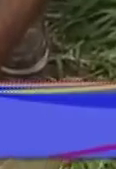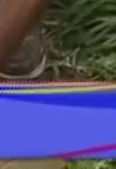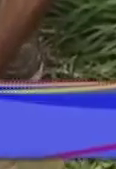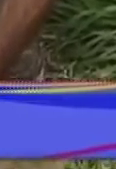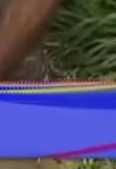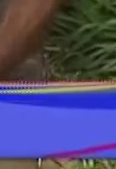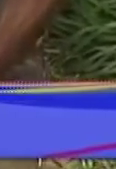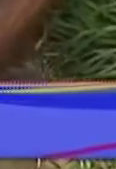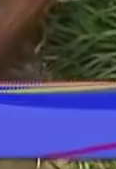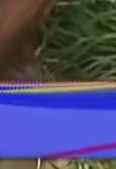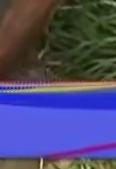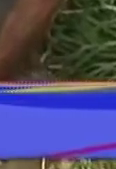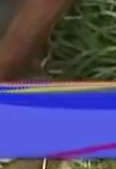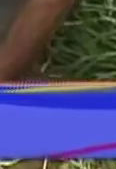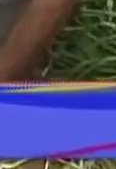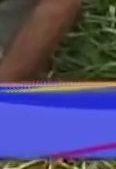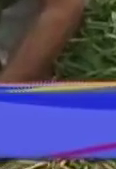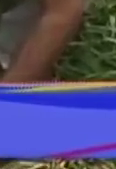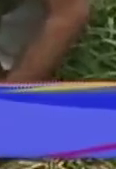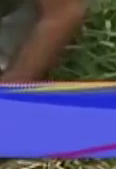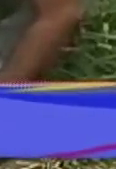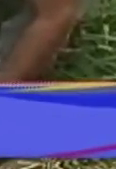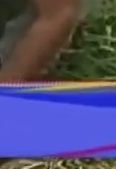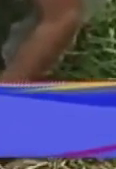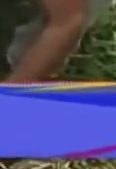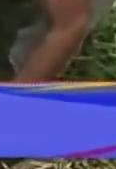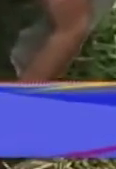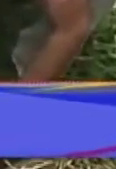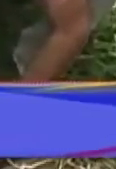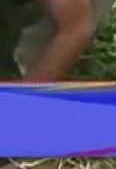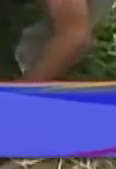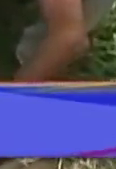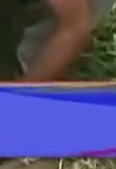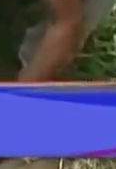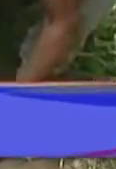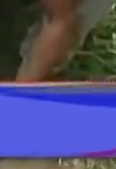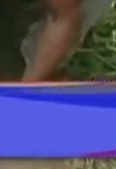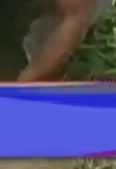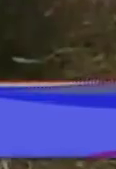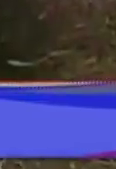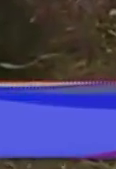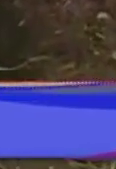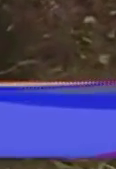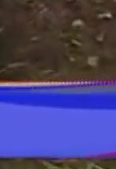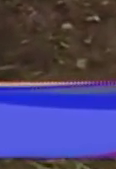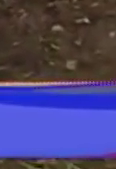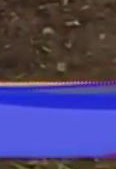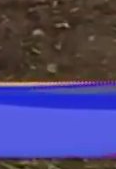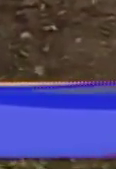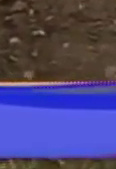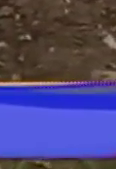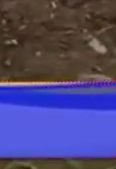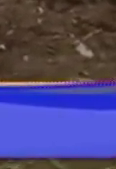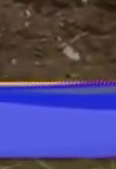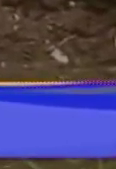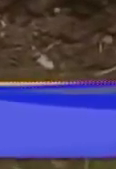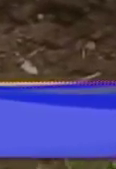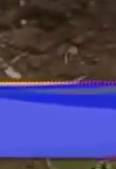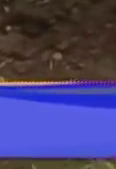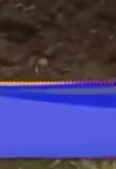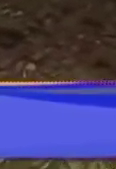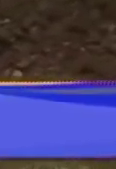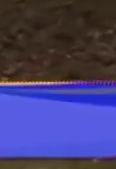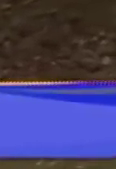nuestro querido pueblo. Gobernador, acá nuestro pueblo le manda el agradecimiento. Quiero ser vocera, presidente,